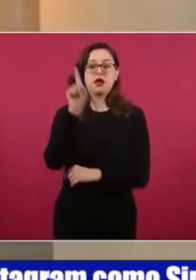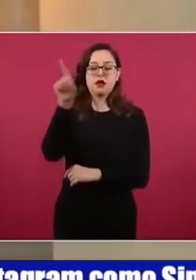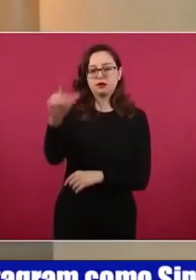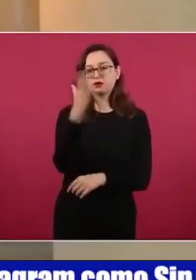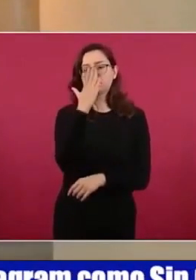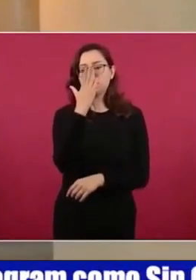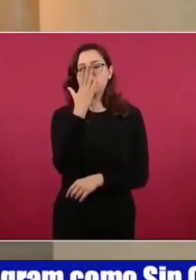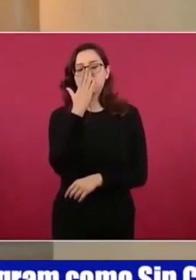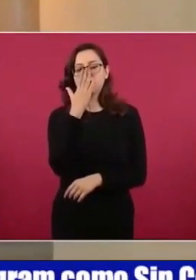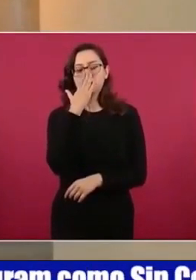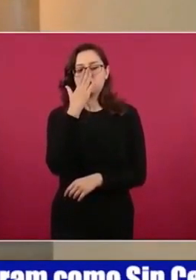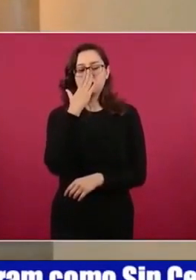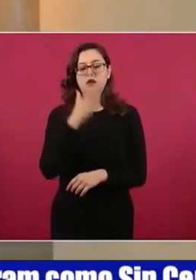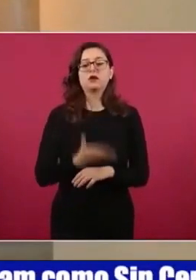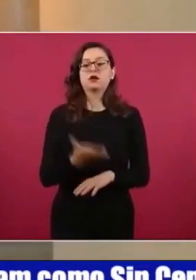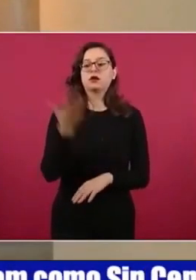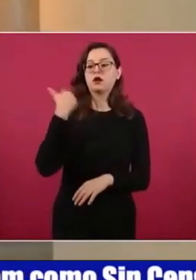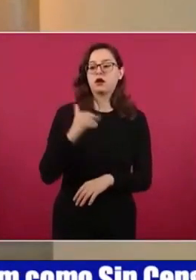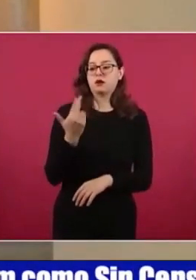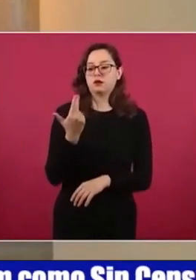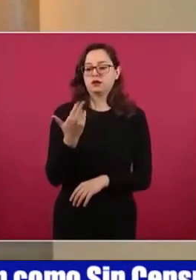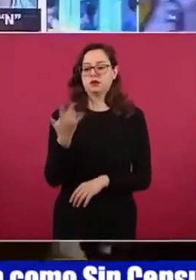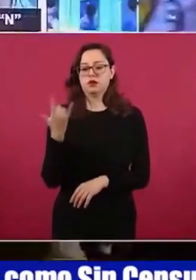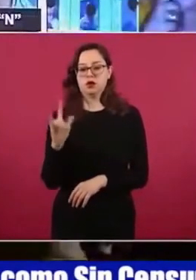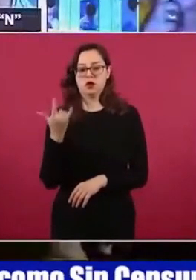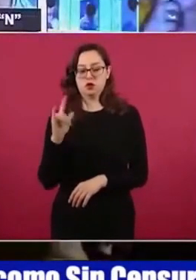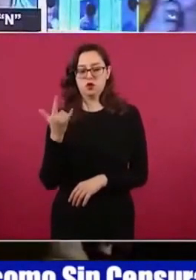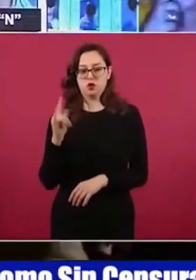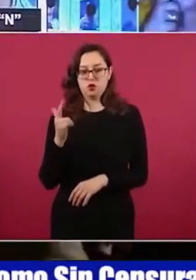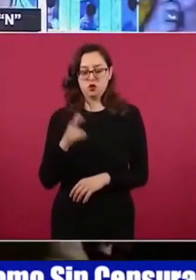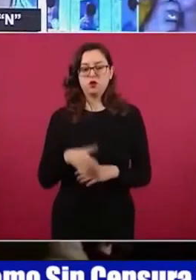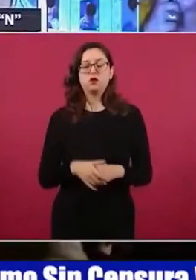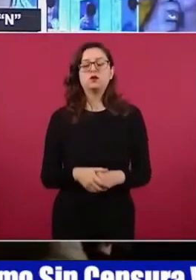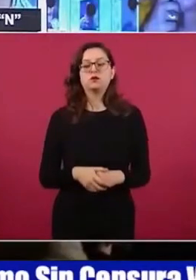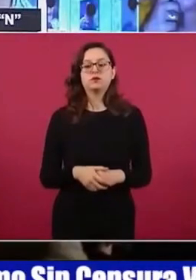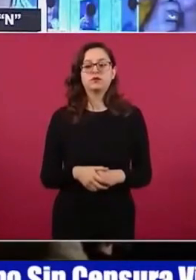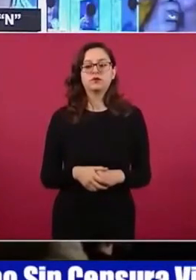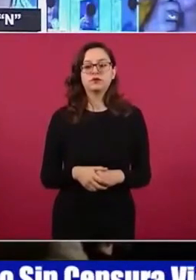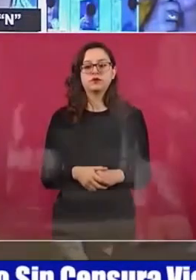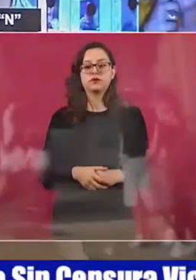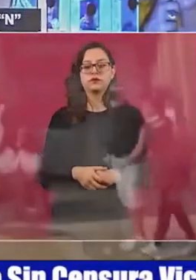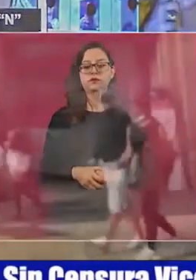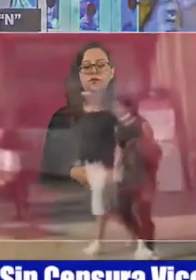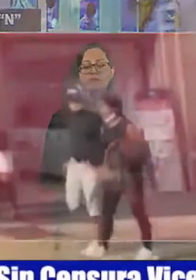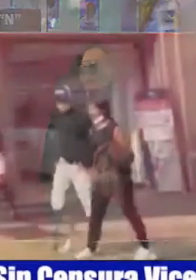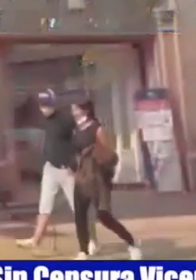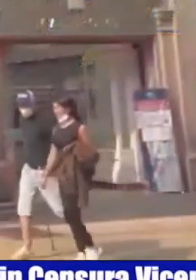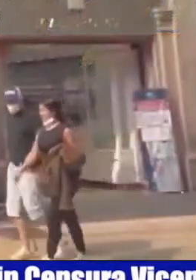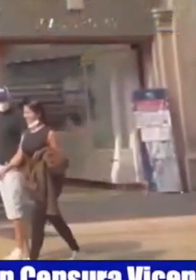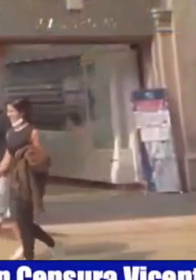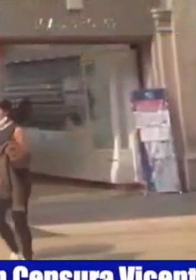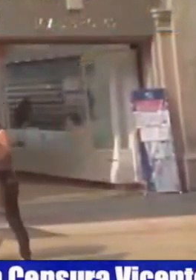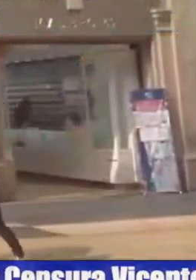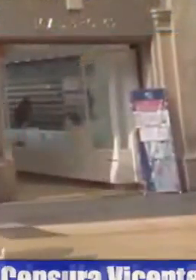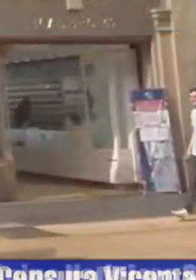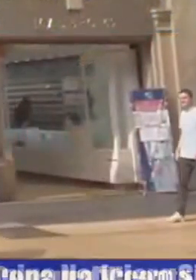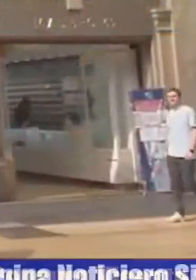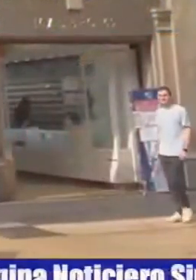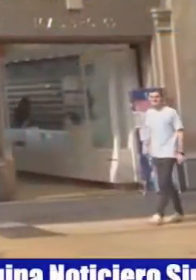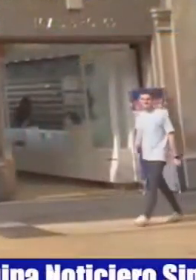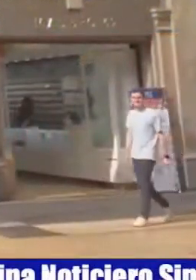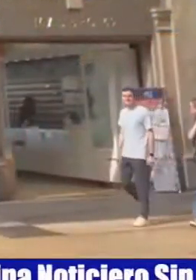el INEGI, ya por primera vez en un periodo ya de más de un año, las cifras siguen a la